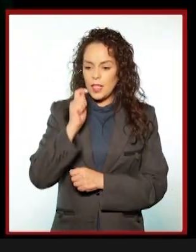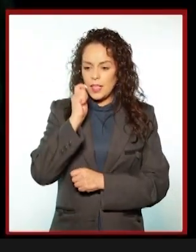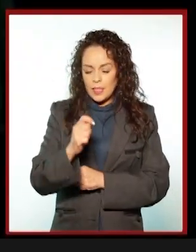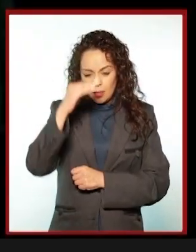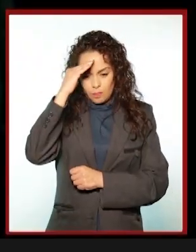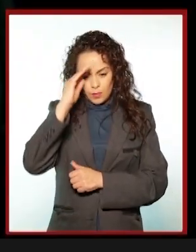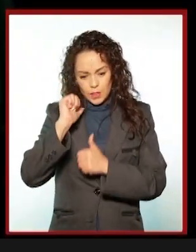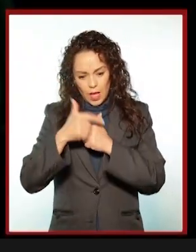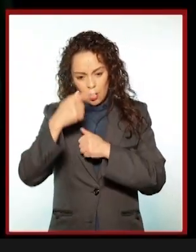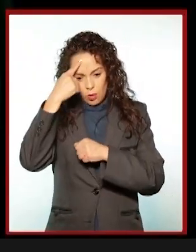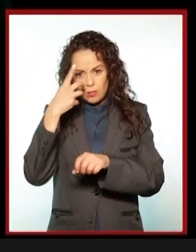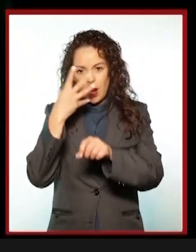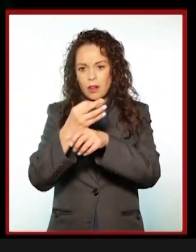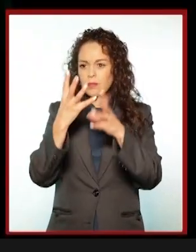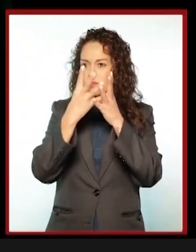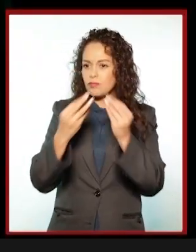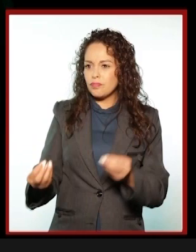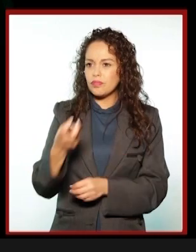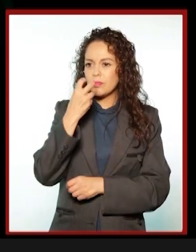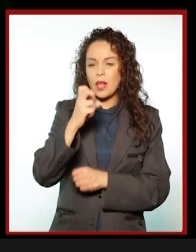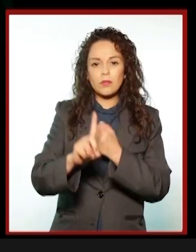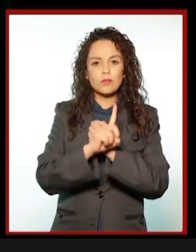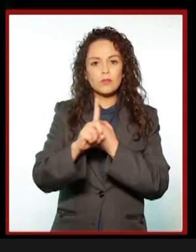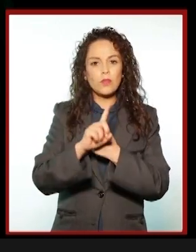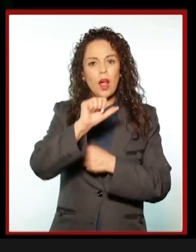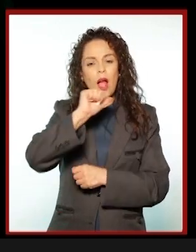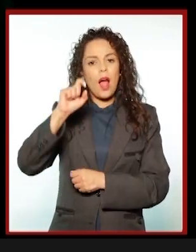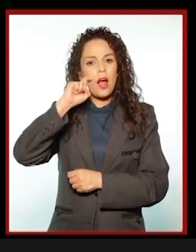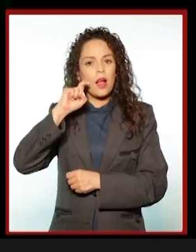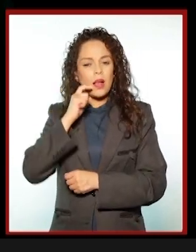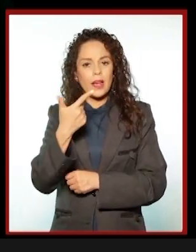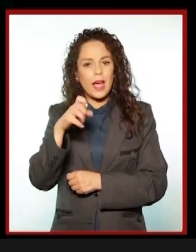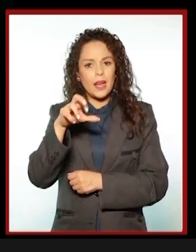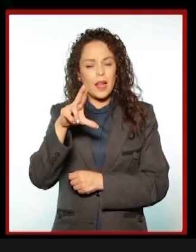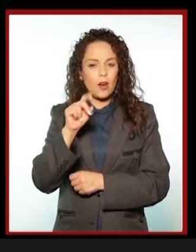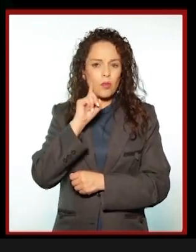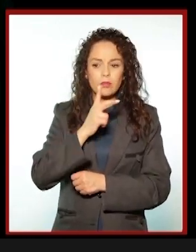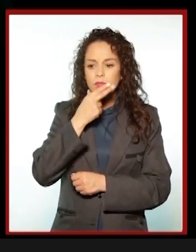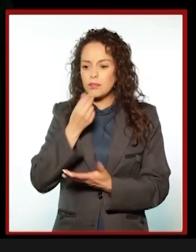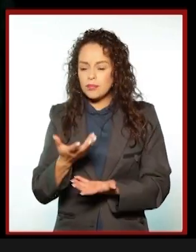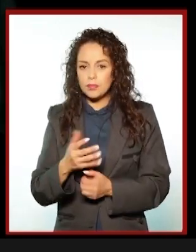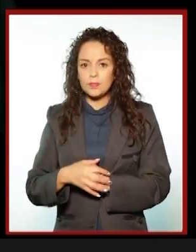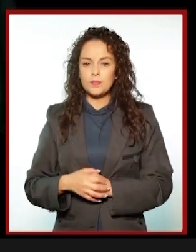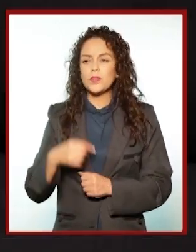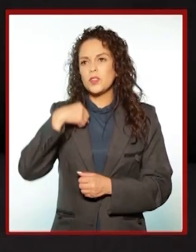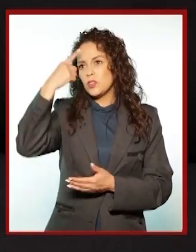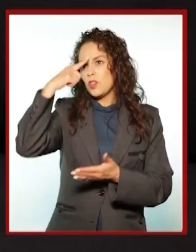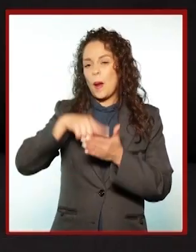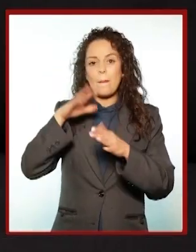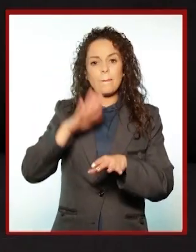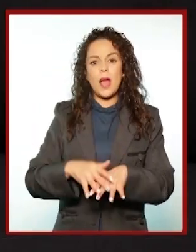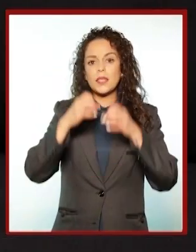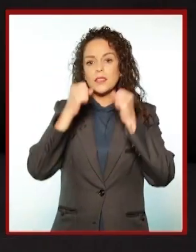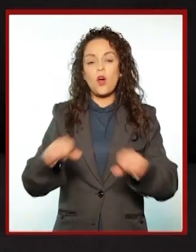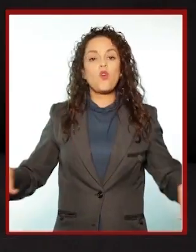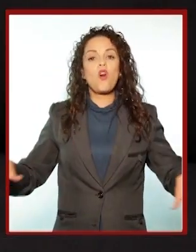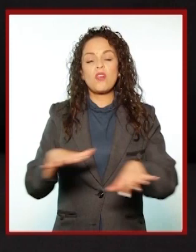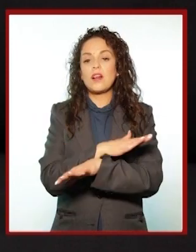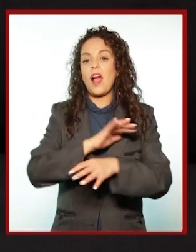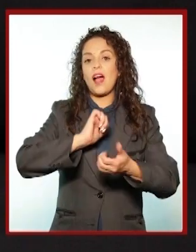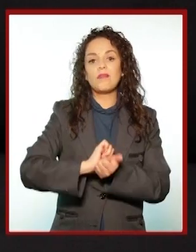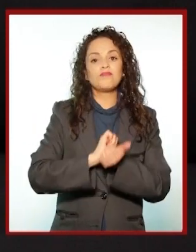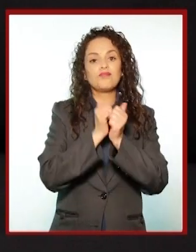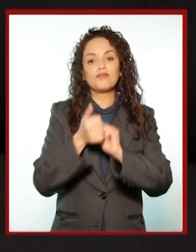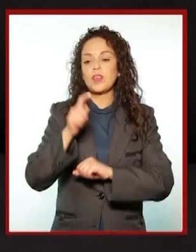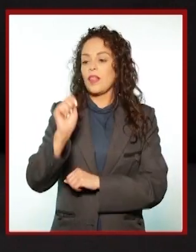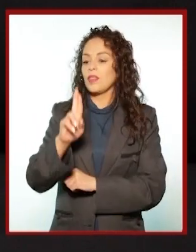pensar como en algo solucionista, es importante pensar como en la transformación. Pues yo creo que tiene que ver